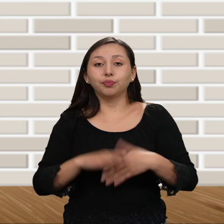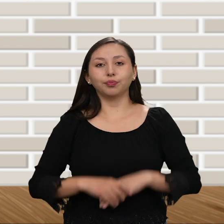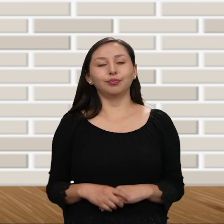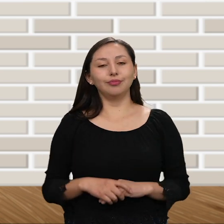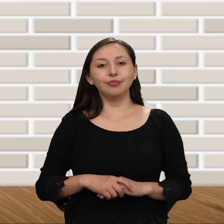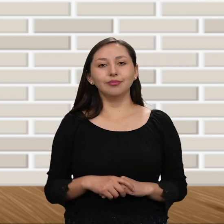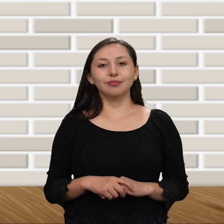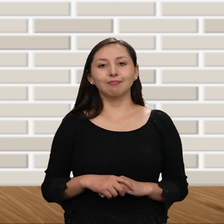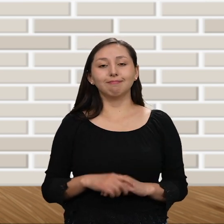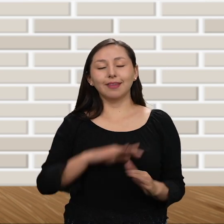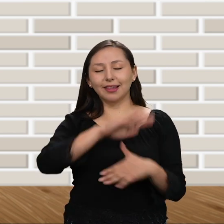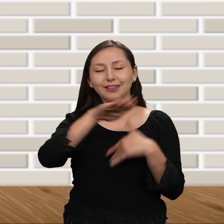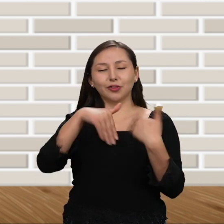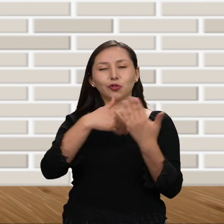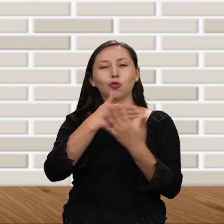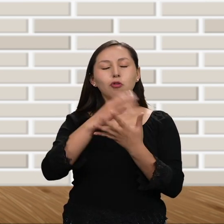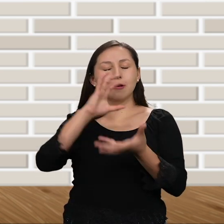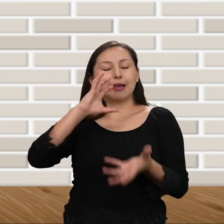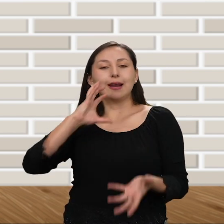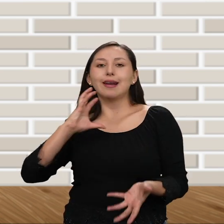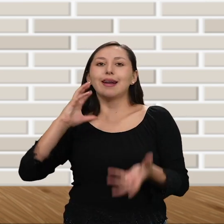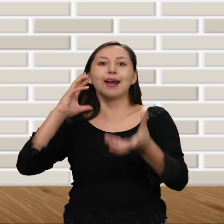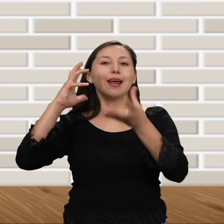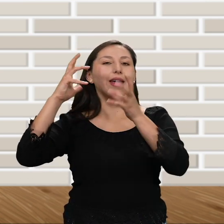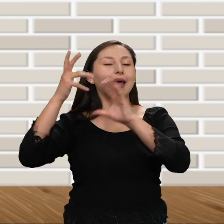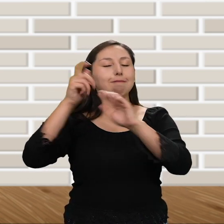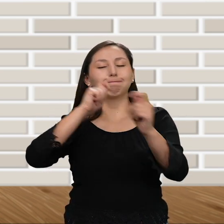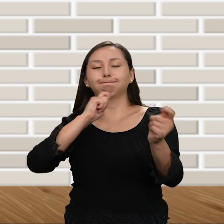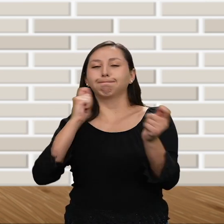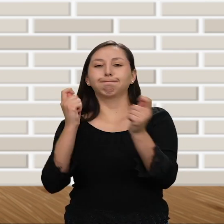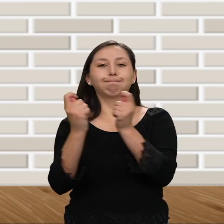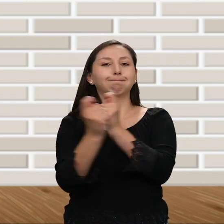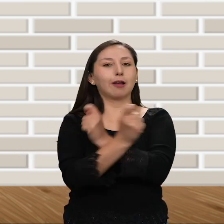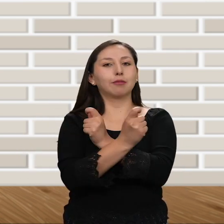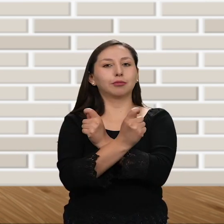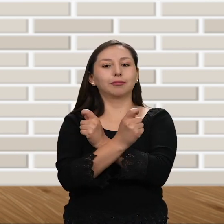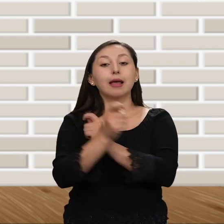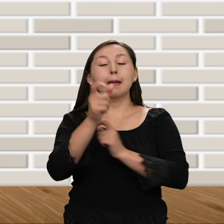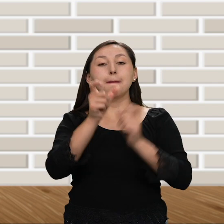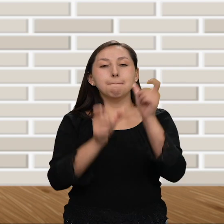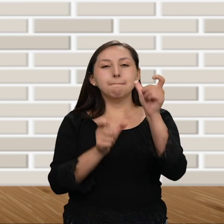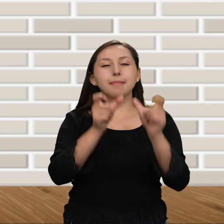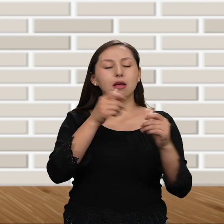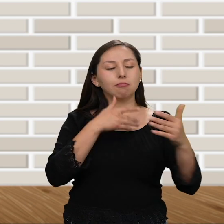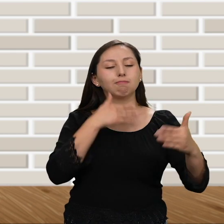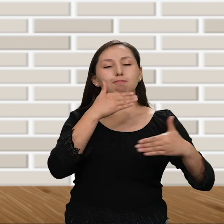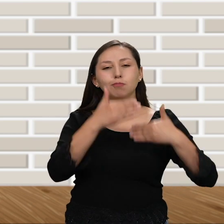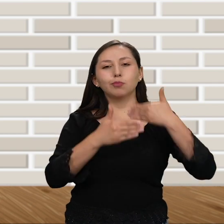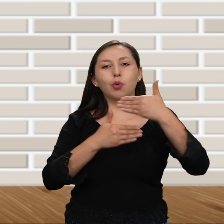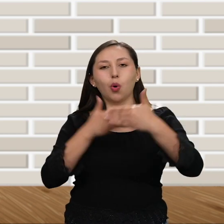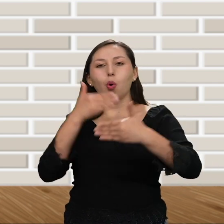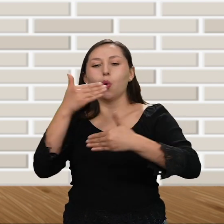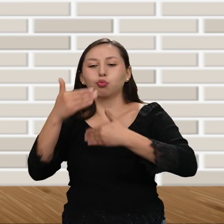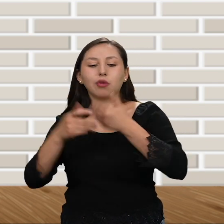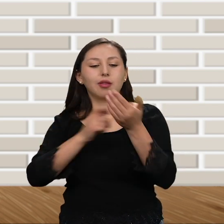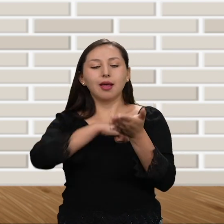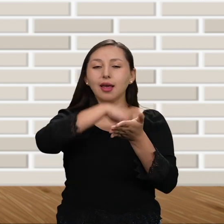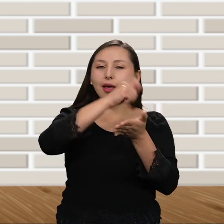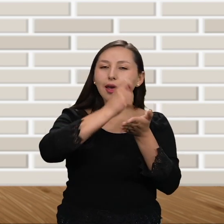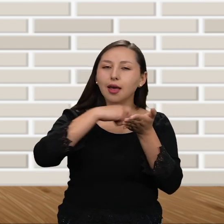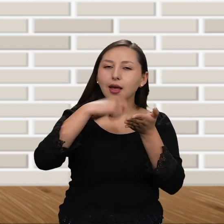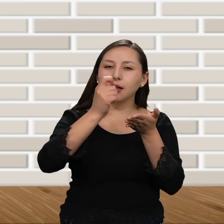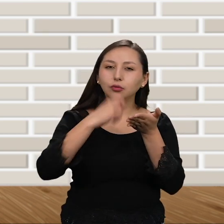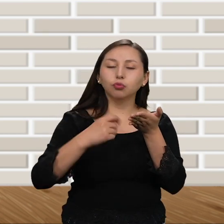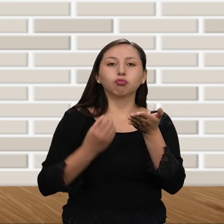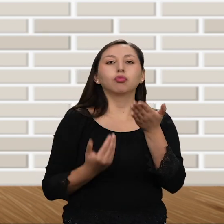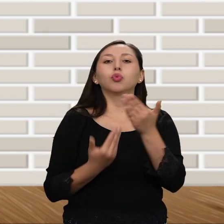un periodo transformador. Las civilizaciones, si bien es cierto, son resultado de procesos como la escritura, el descubrimiento